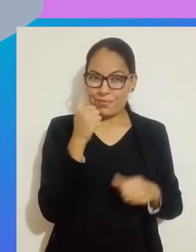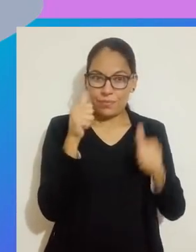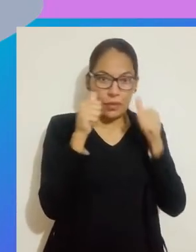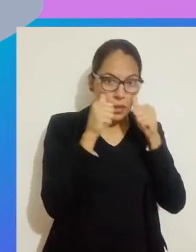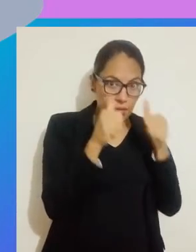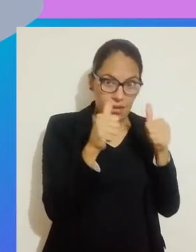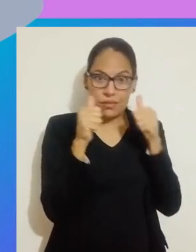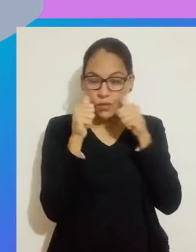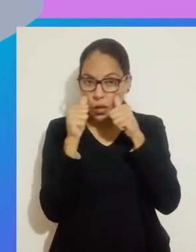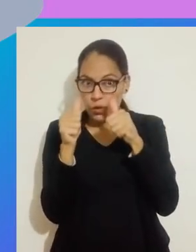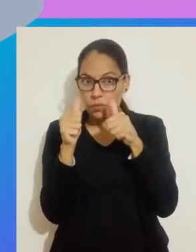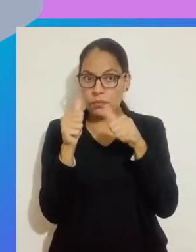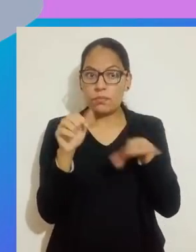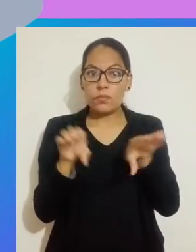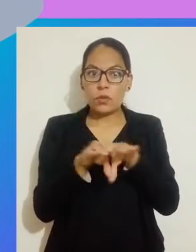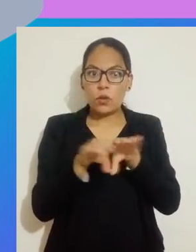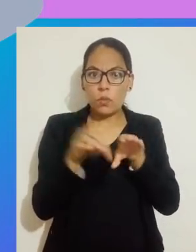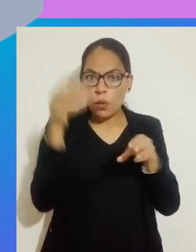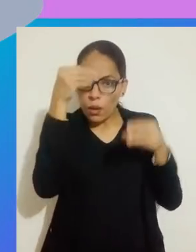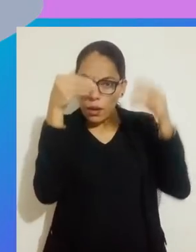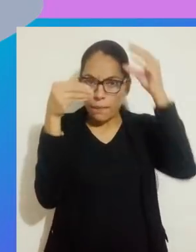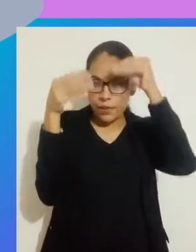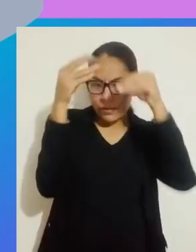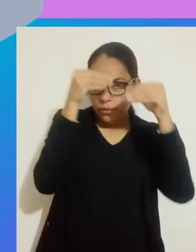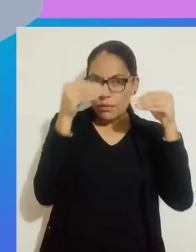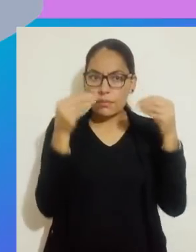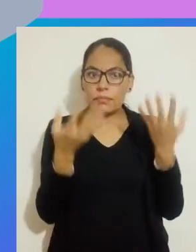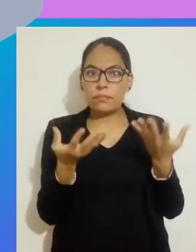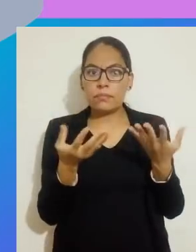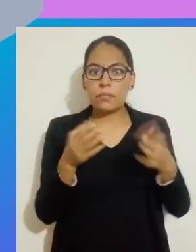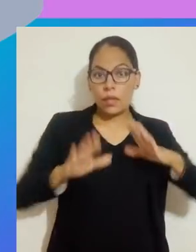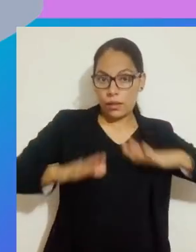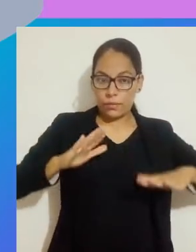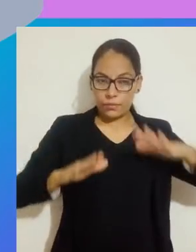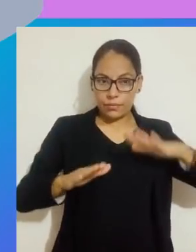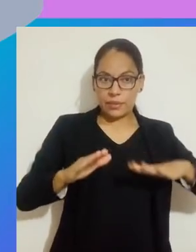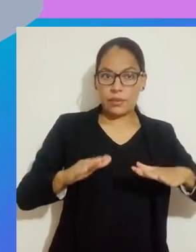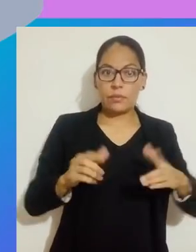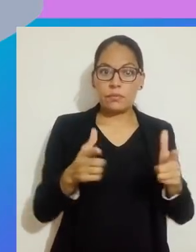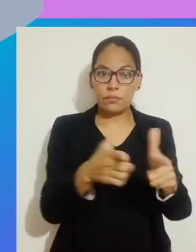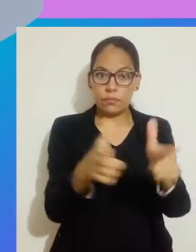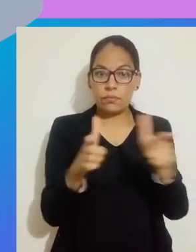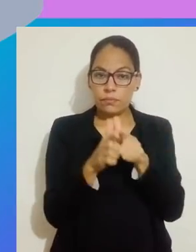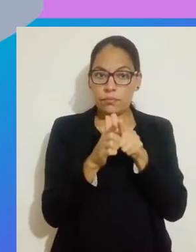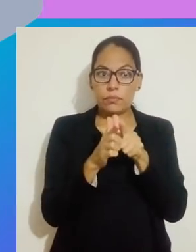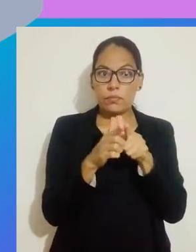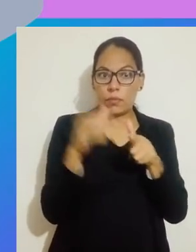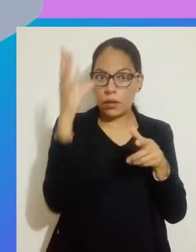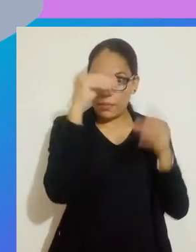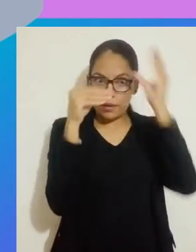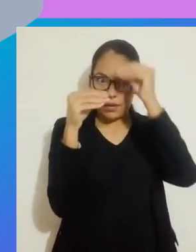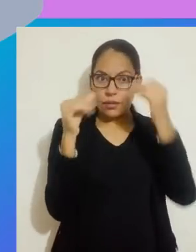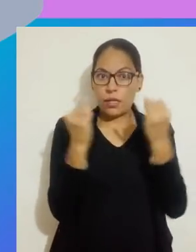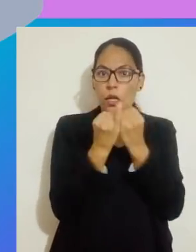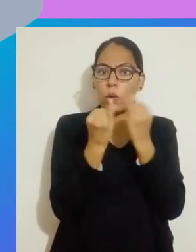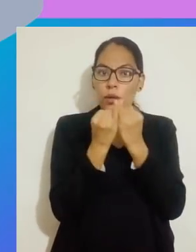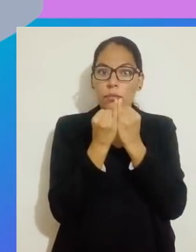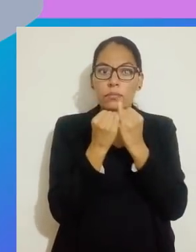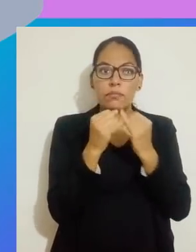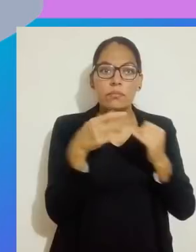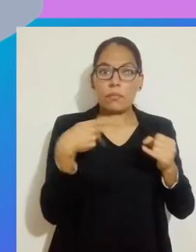aprendizaje y canal de aprendizaje. Generalmente, en un grupo tenemos un estilo y un